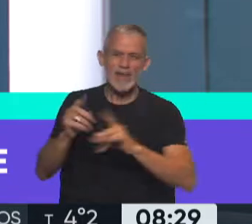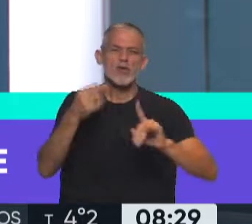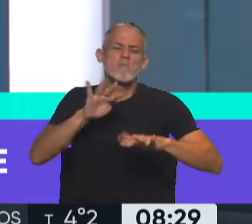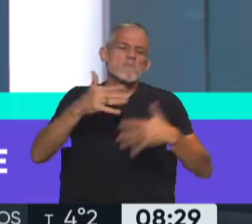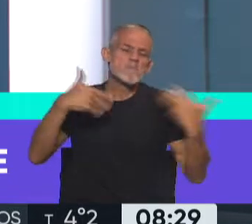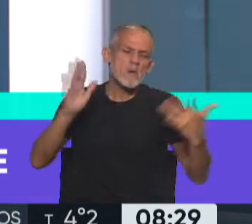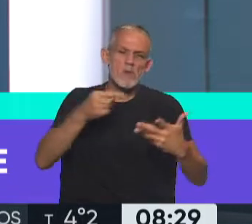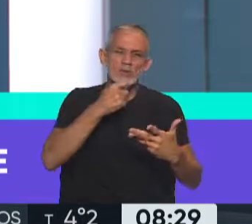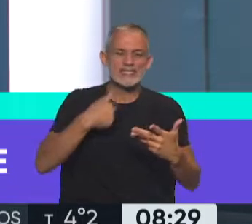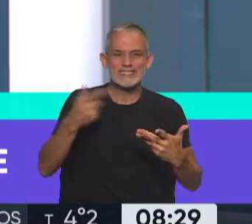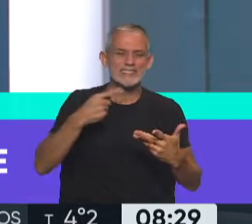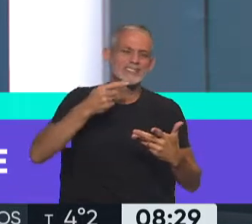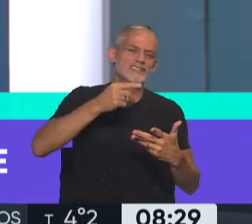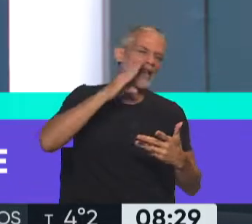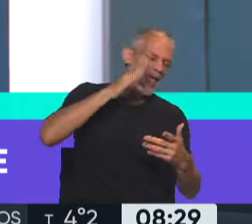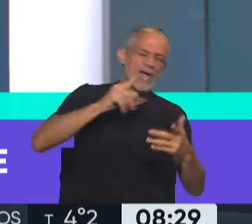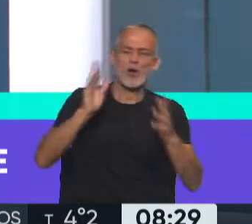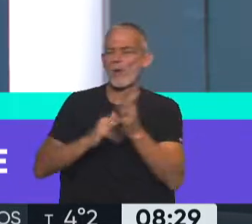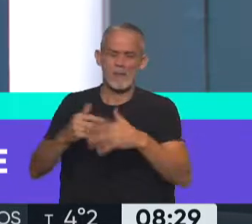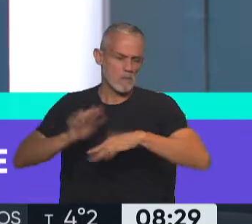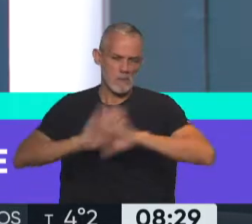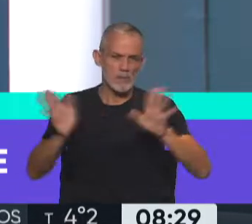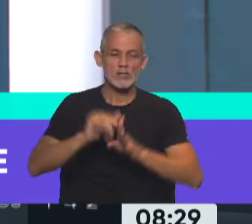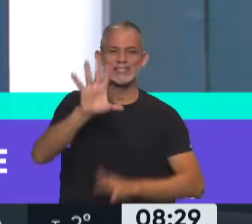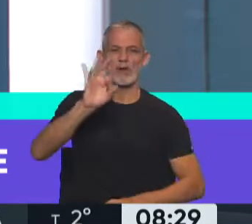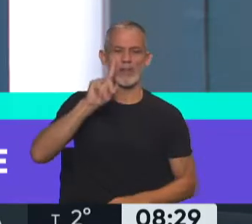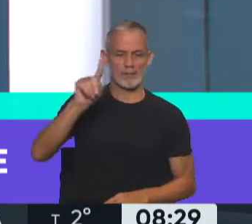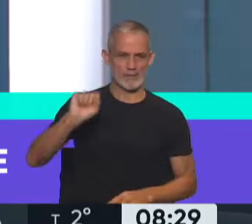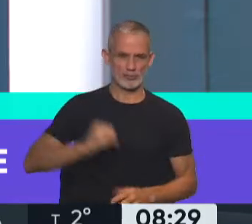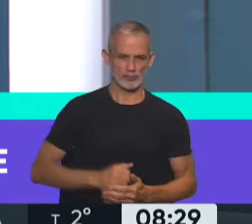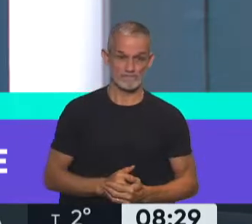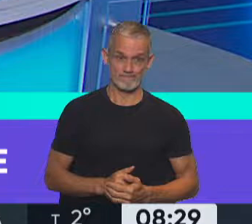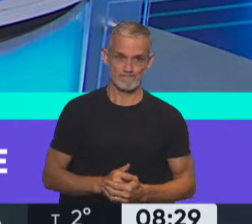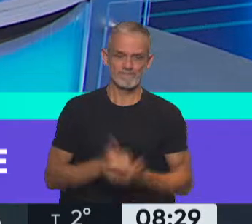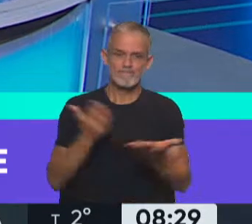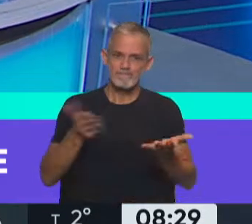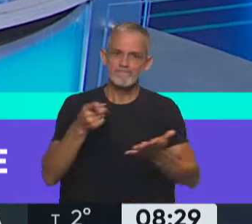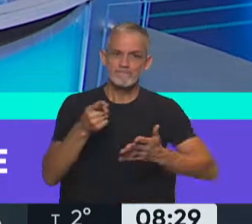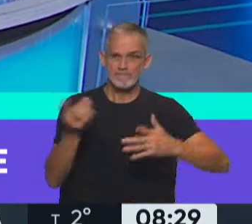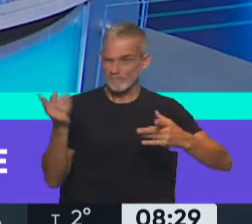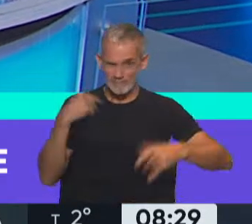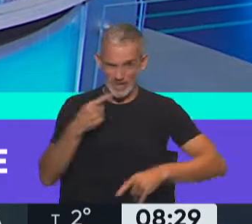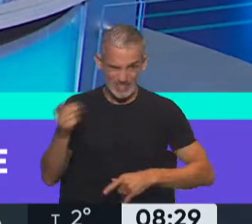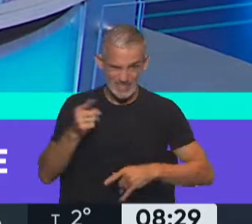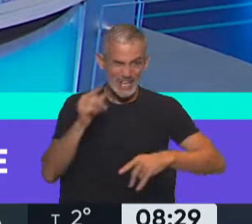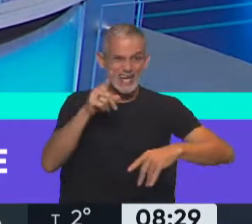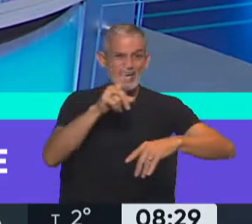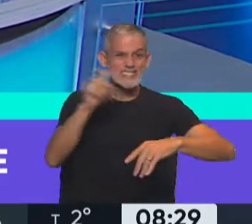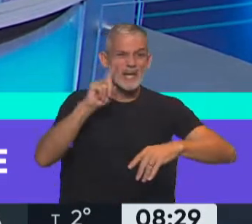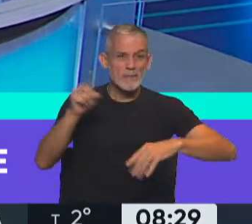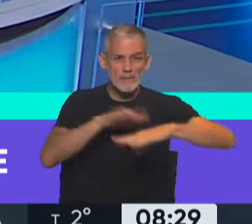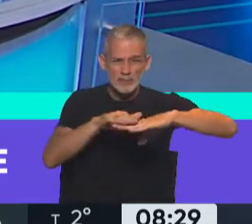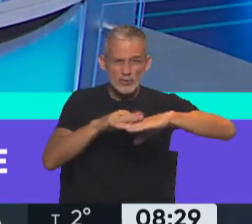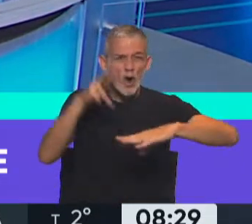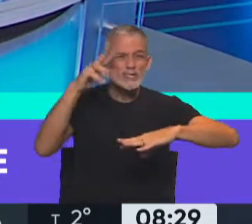si tiene un trabajo formal, Sí, informal, ¿cuánto? 50.000 pesos. Bueno, por eso, y ahí tenemos que hablar de 100.000 pesos de canasta básica, porque si